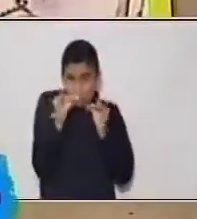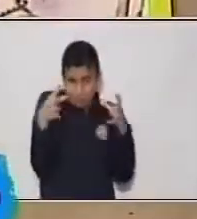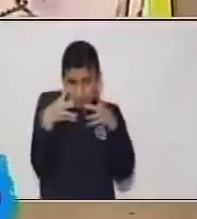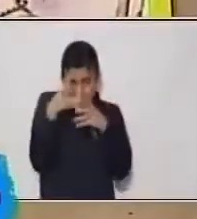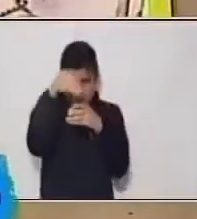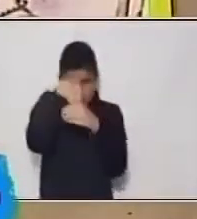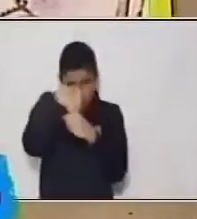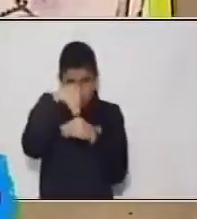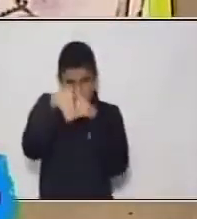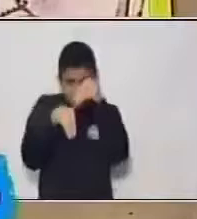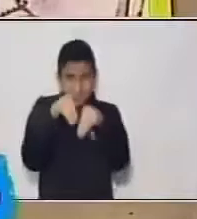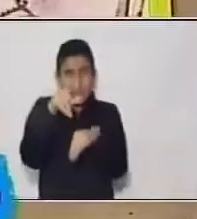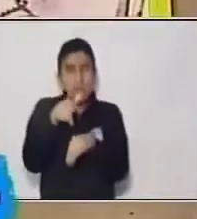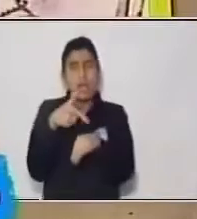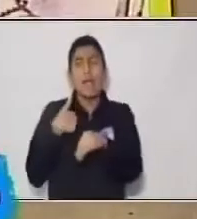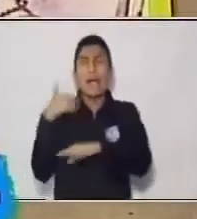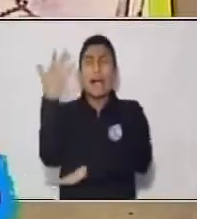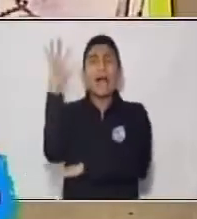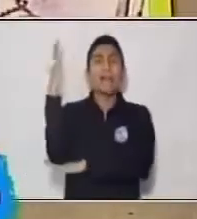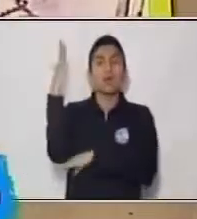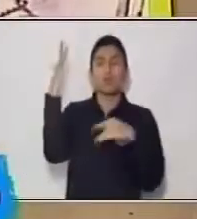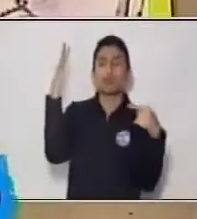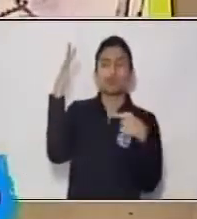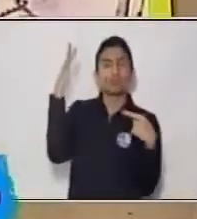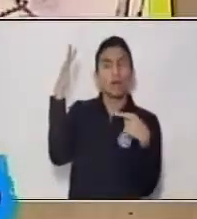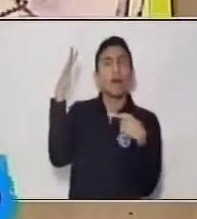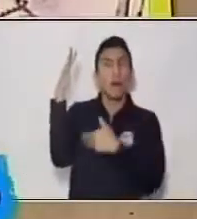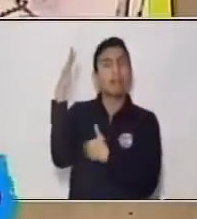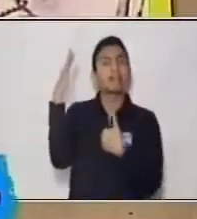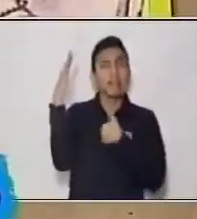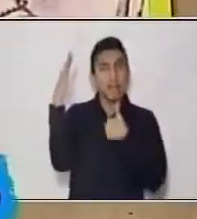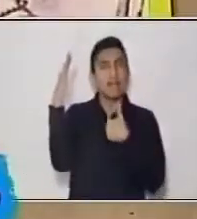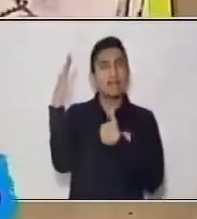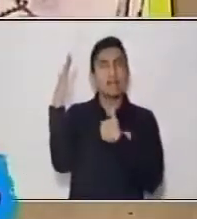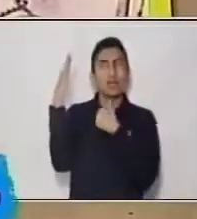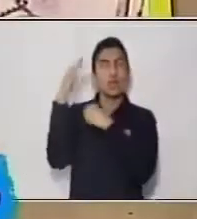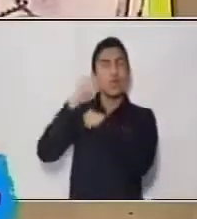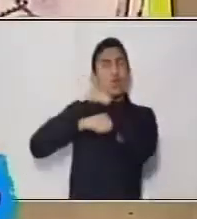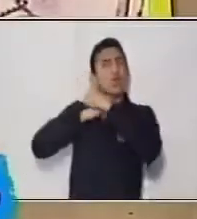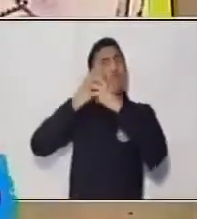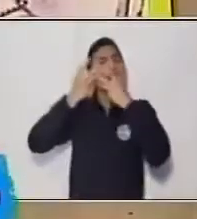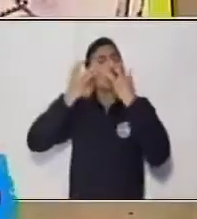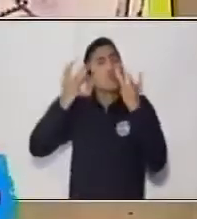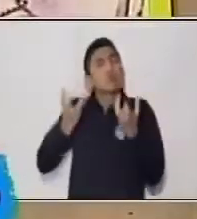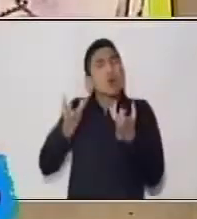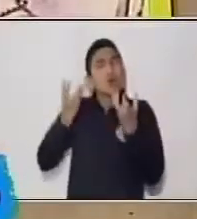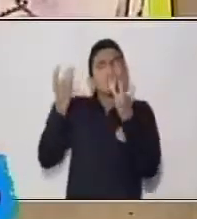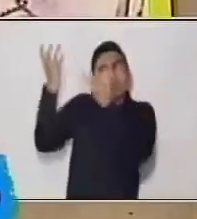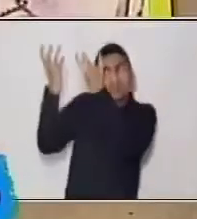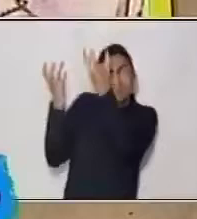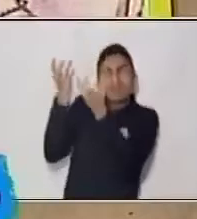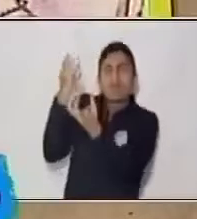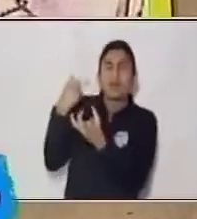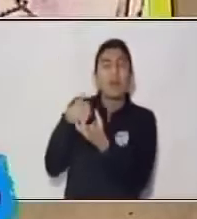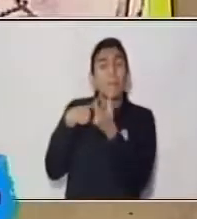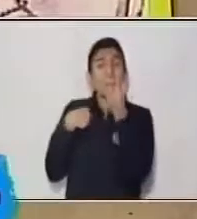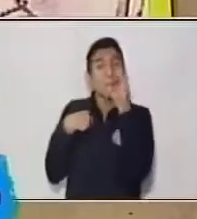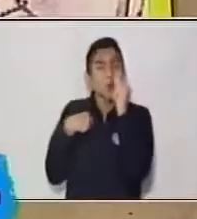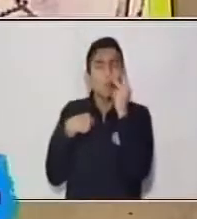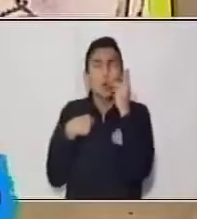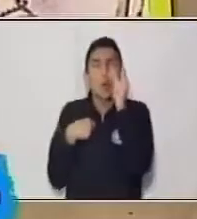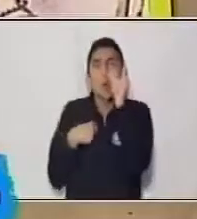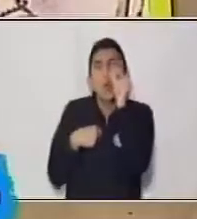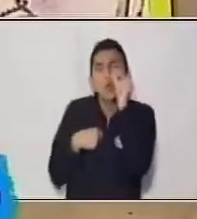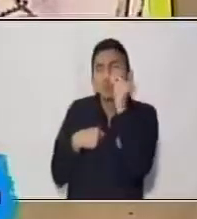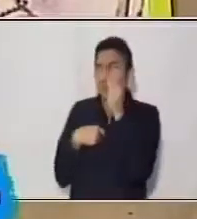esta princesa era muy curiosa y entonces un día fue a ver qué pasaba con ese árbol. Entonces ese